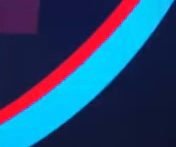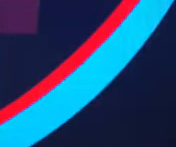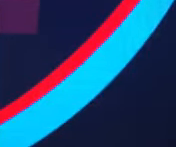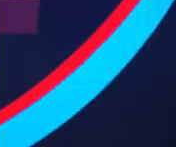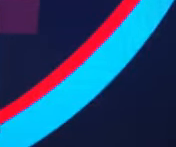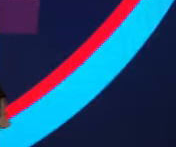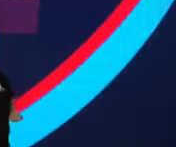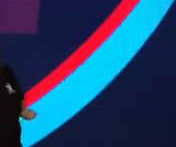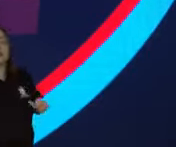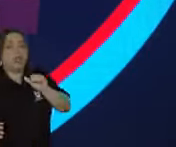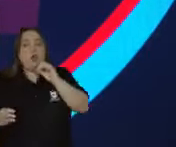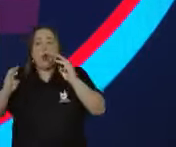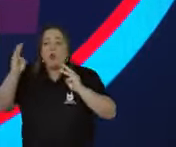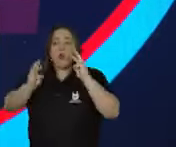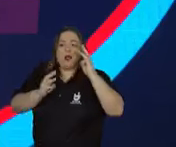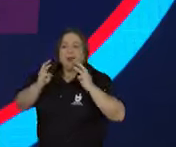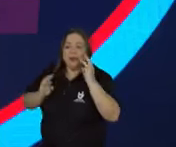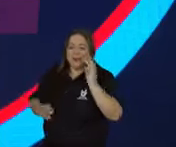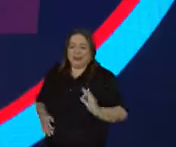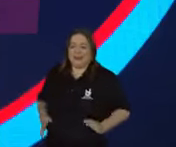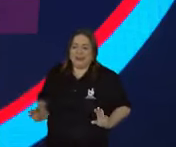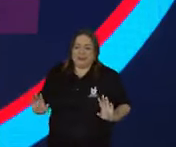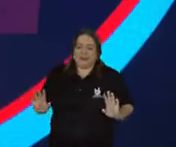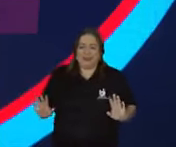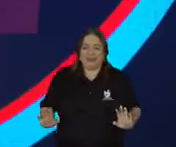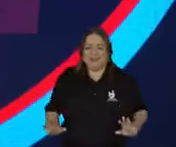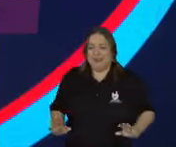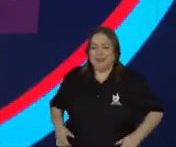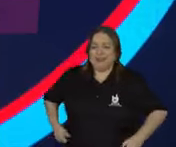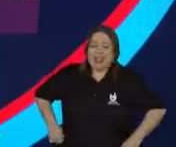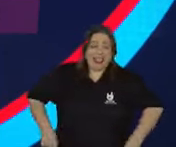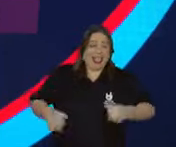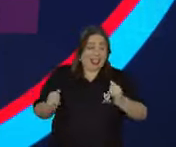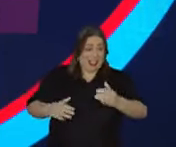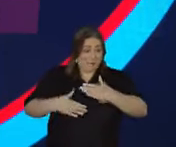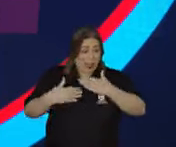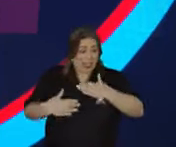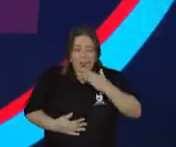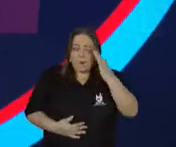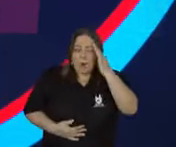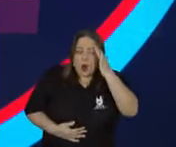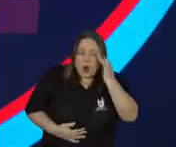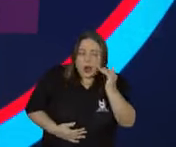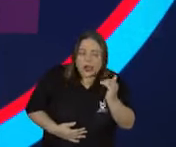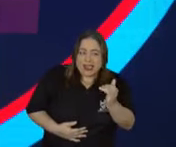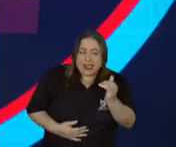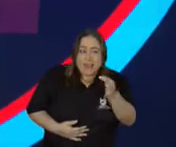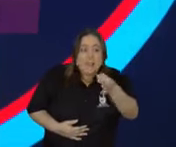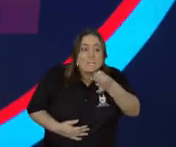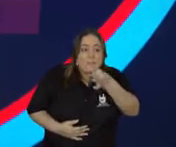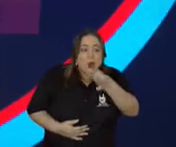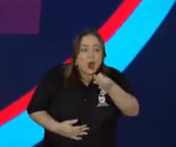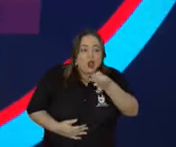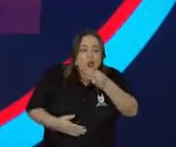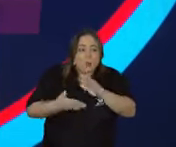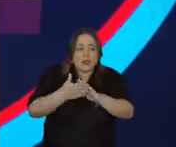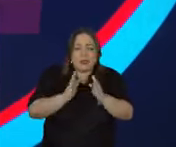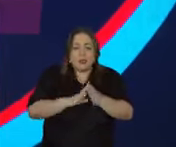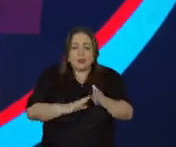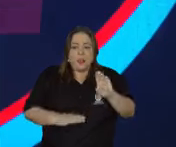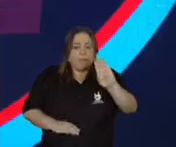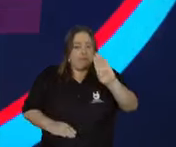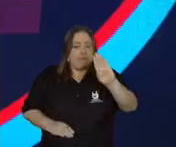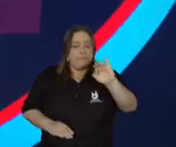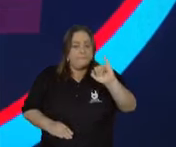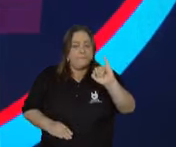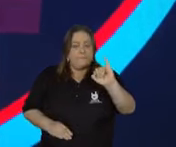no se preocupen, yo soy italiano. Entiendo esto. Para cuando mi esposa fue a tener un hijo, la primera